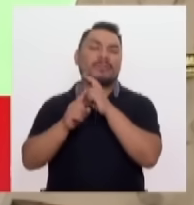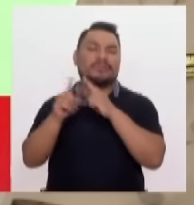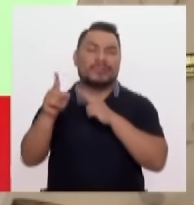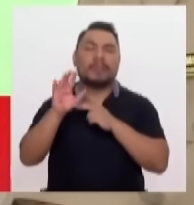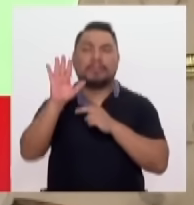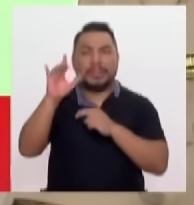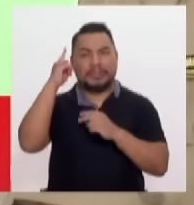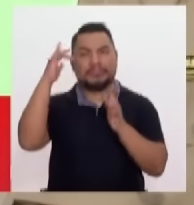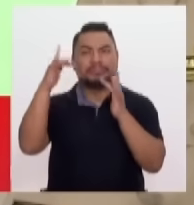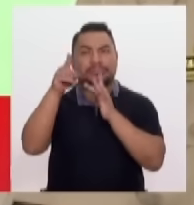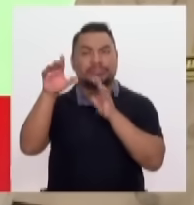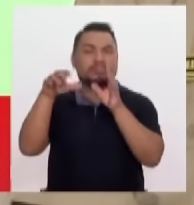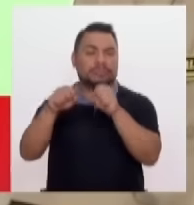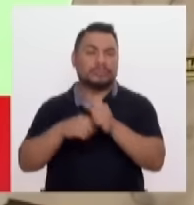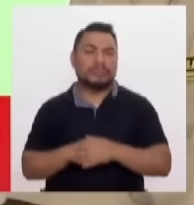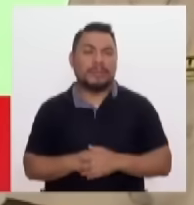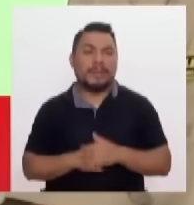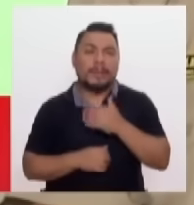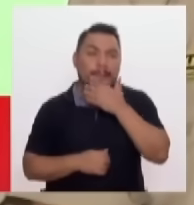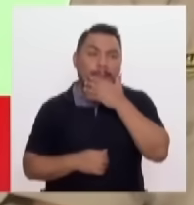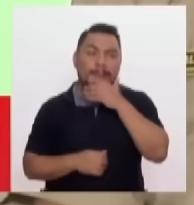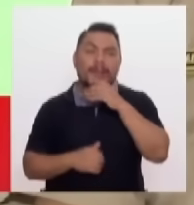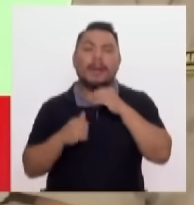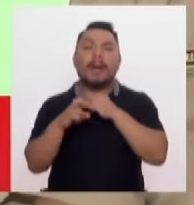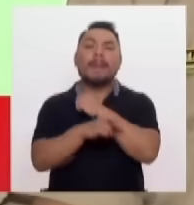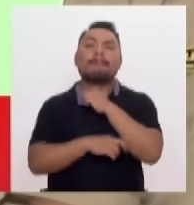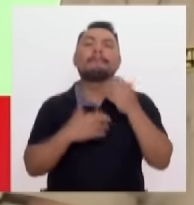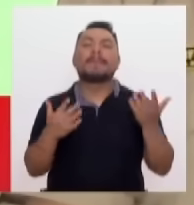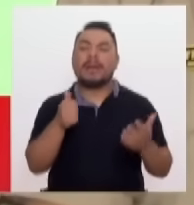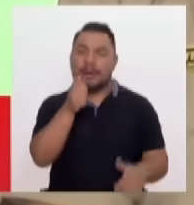otro país que, por cuestiones de reserva, por el momento